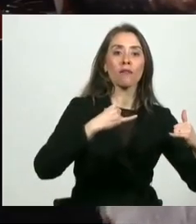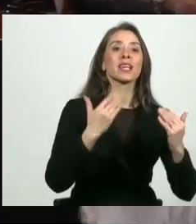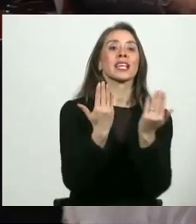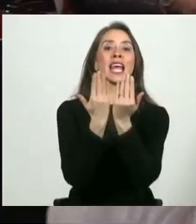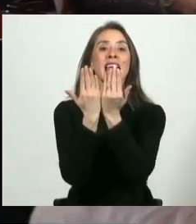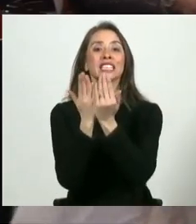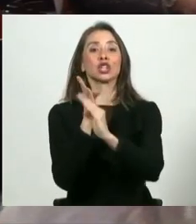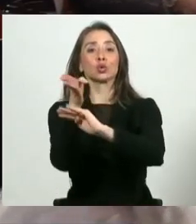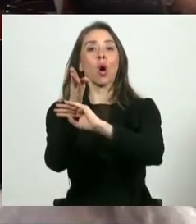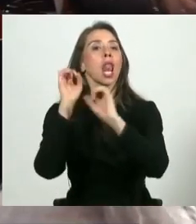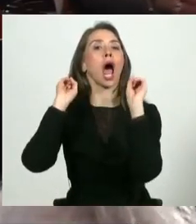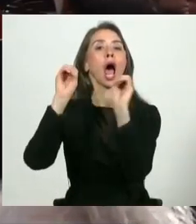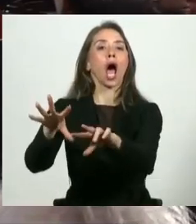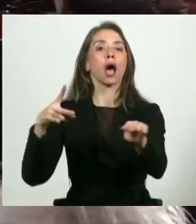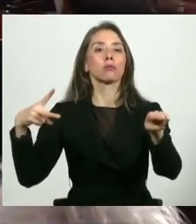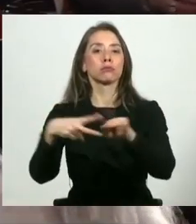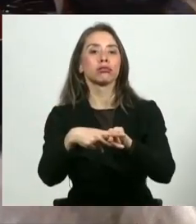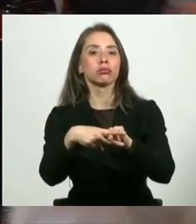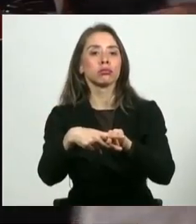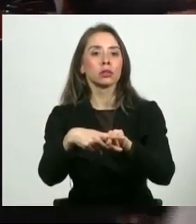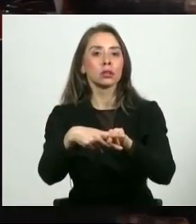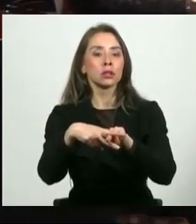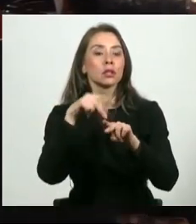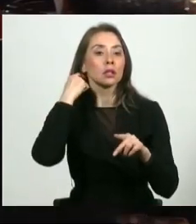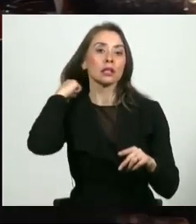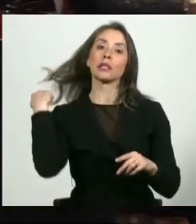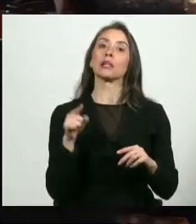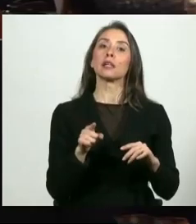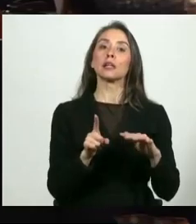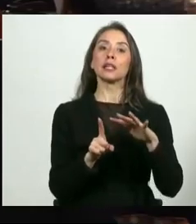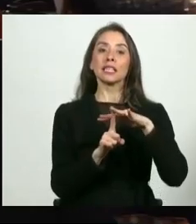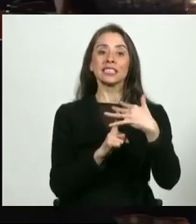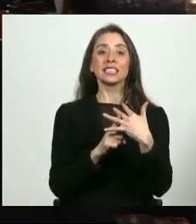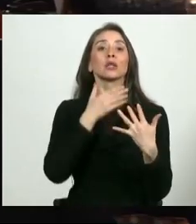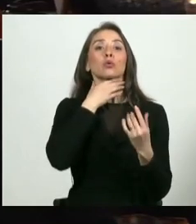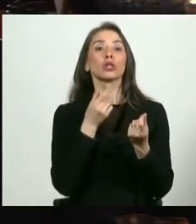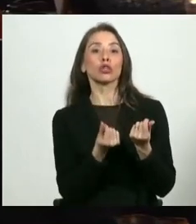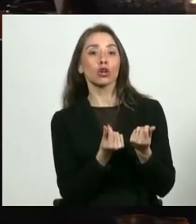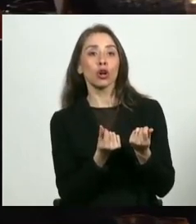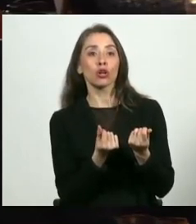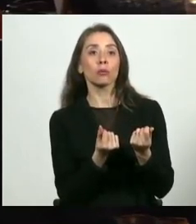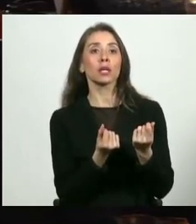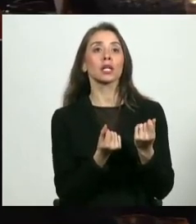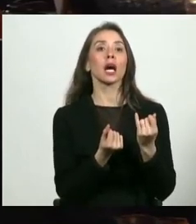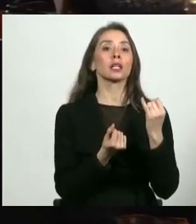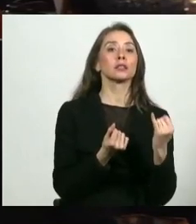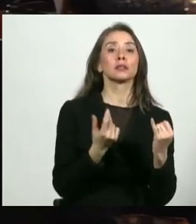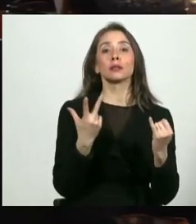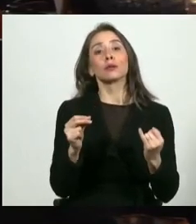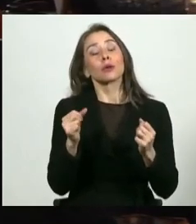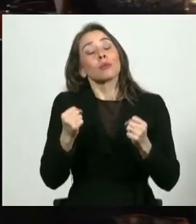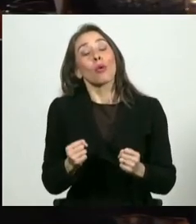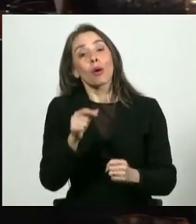formal, indistintamente de la situación económica que pueda o no pueda tener la persona,